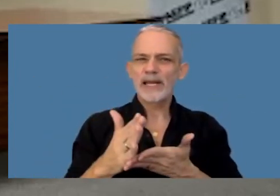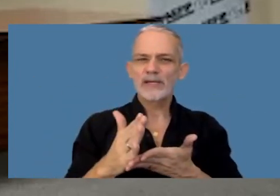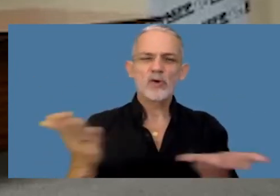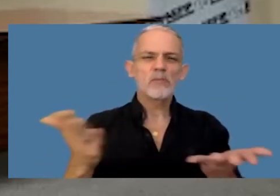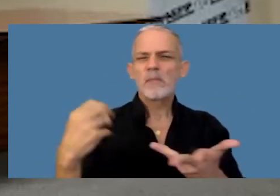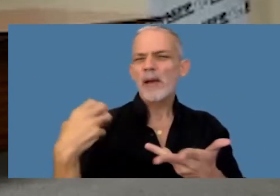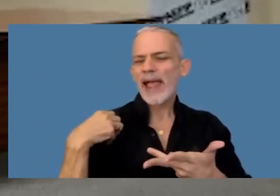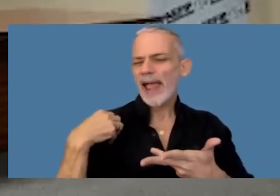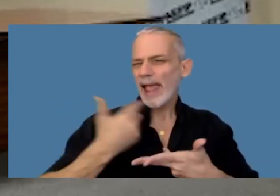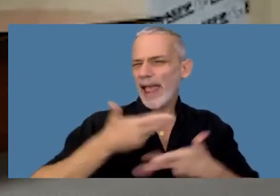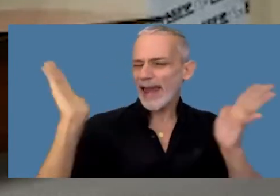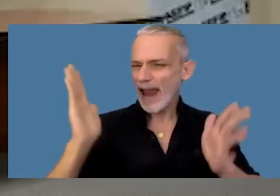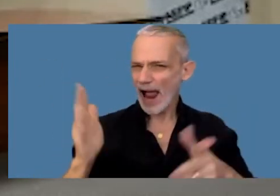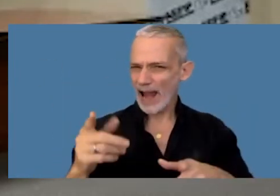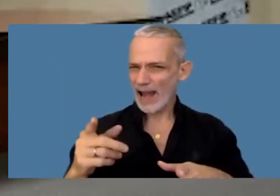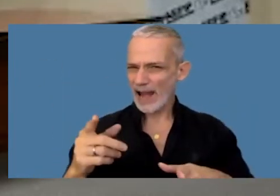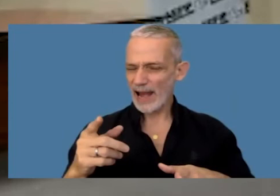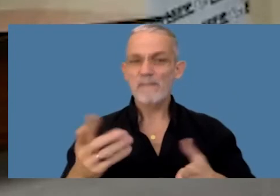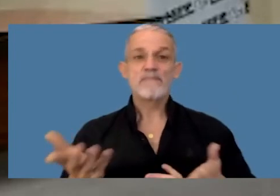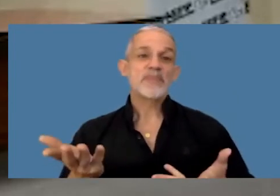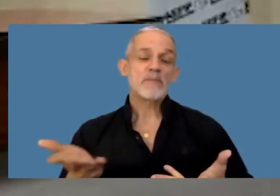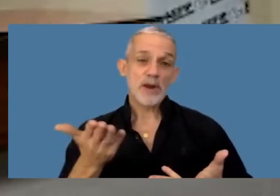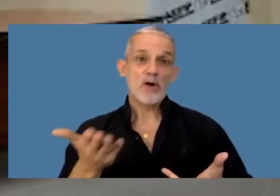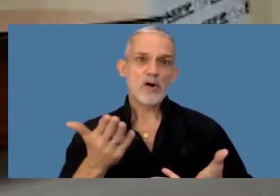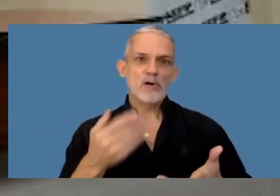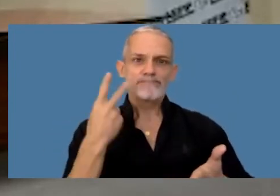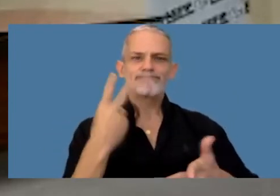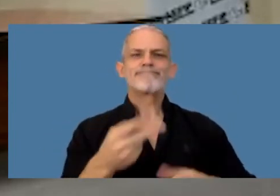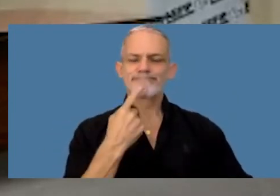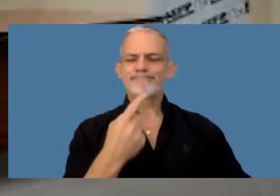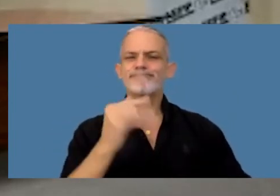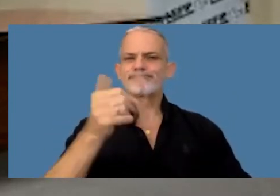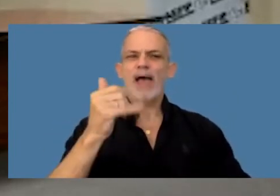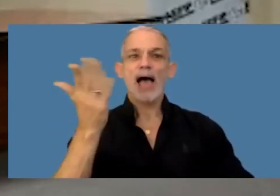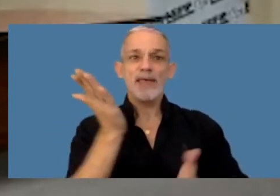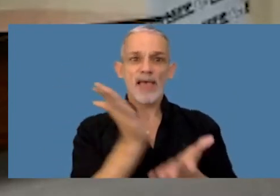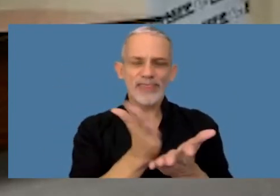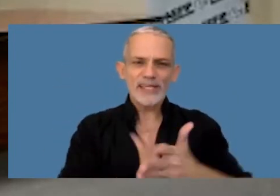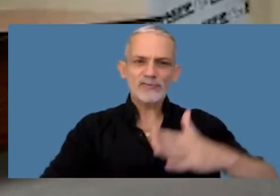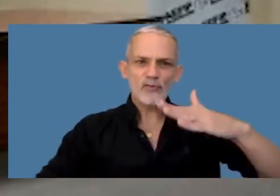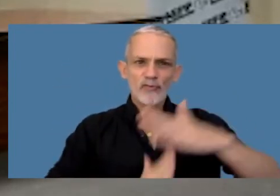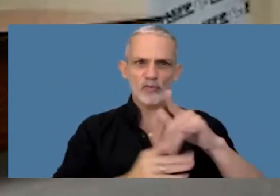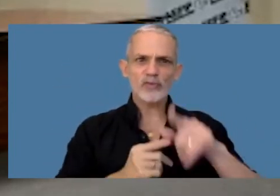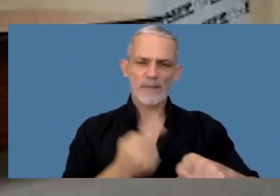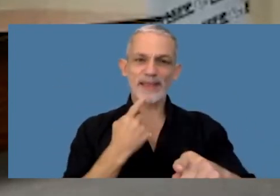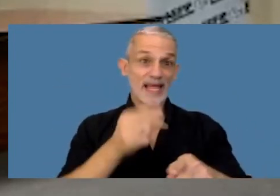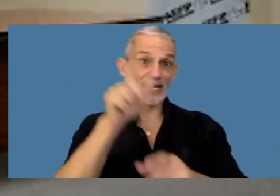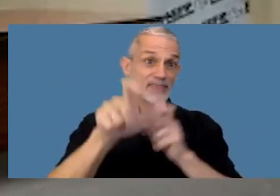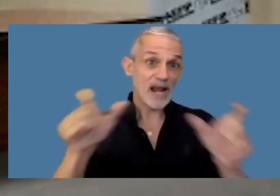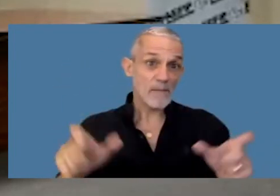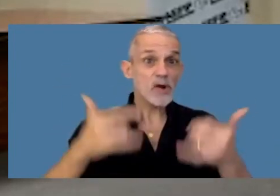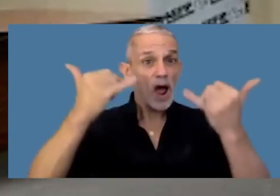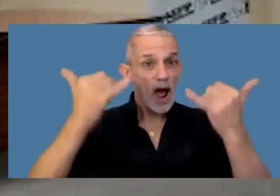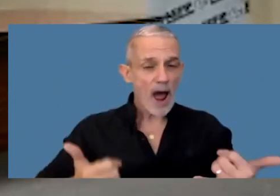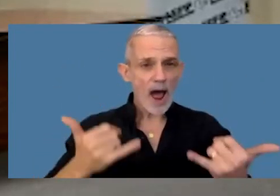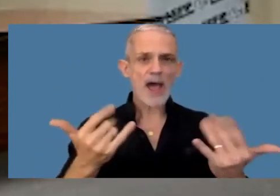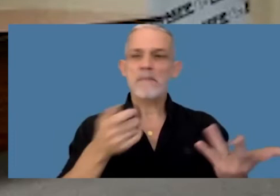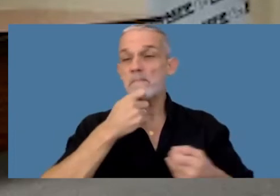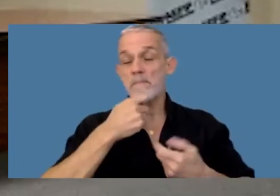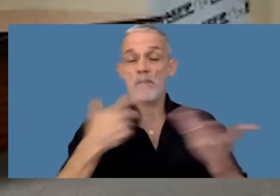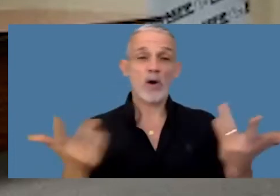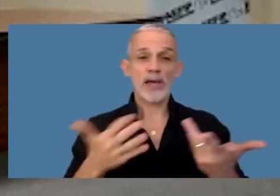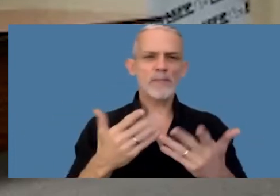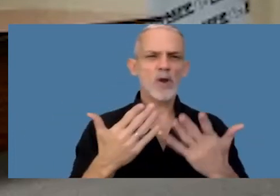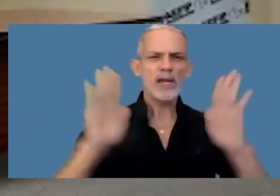genérica, pero que lo que está reconociendo ahí son derechos fundamentales de las personas, como tener, por ejemplo, la libertad